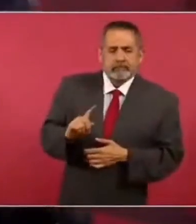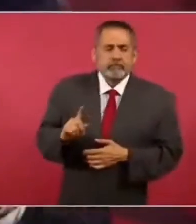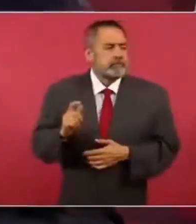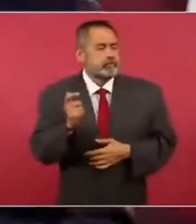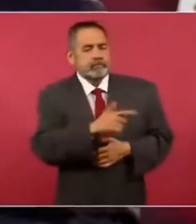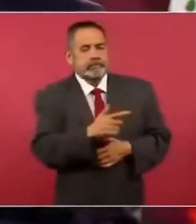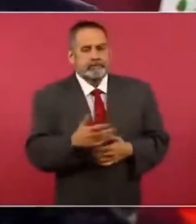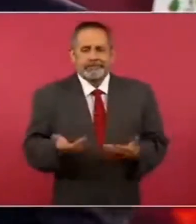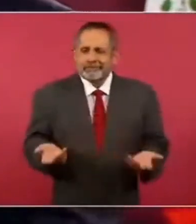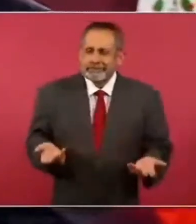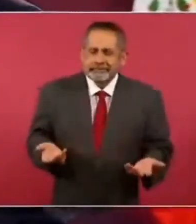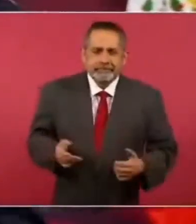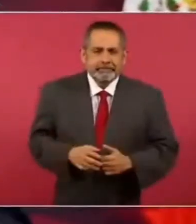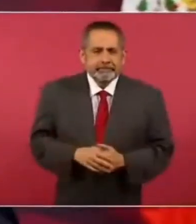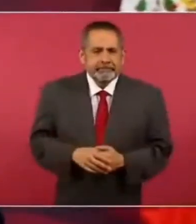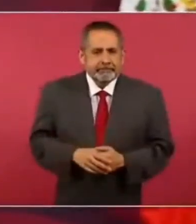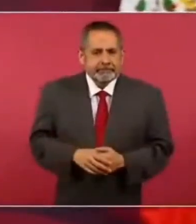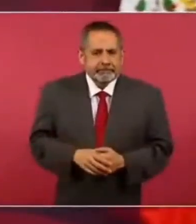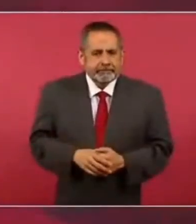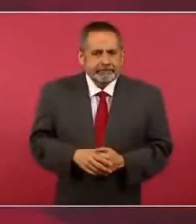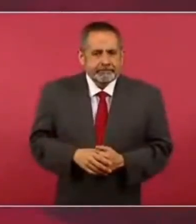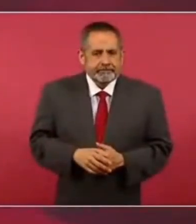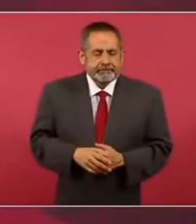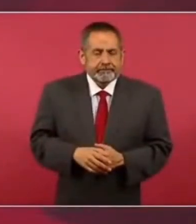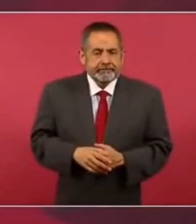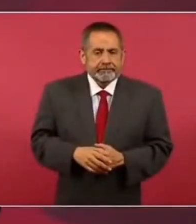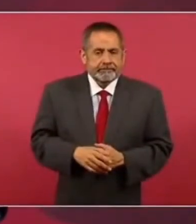esa aseguradora